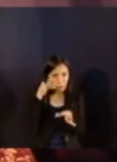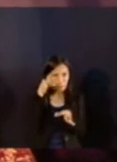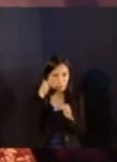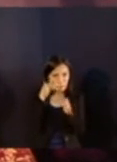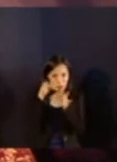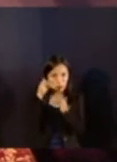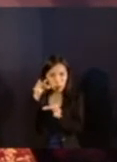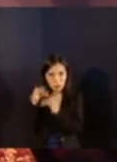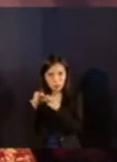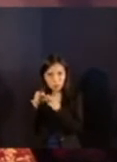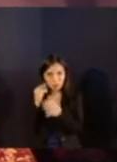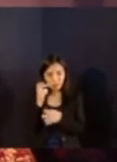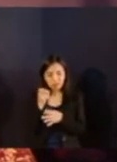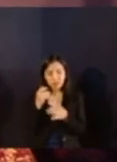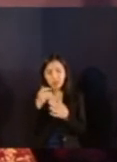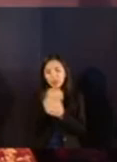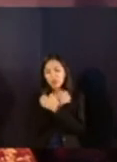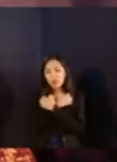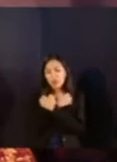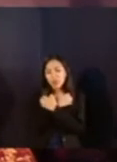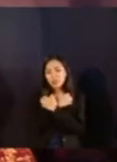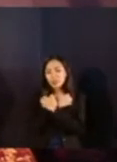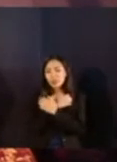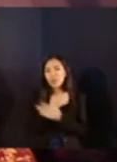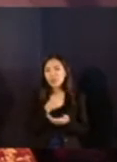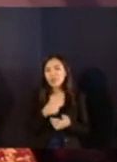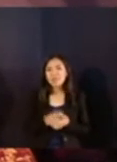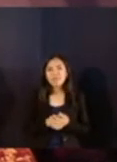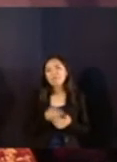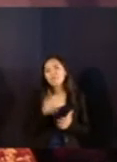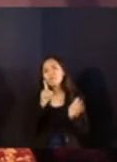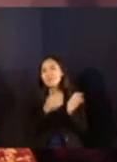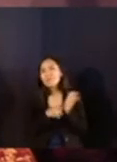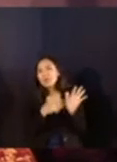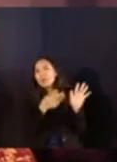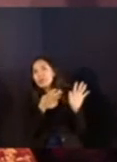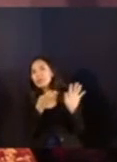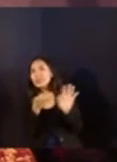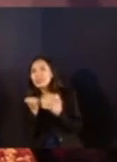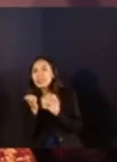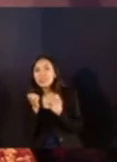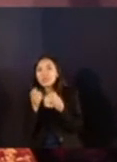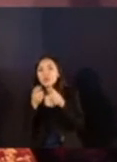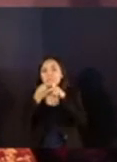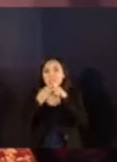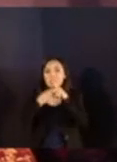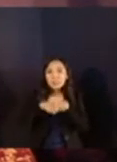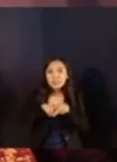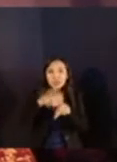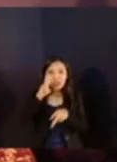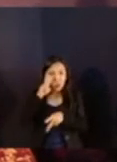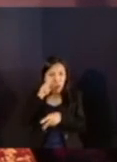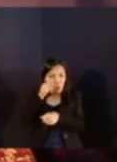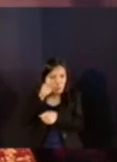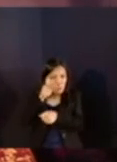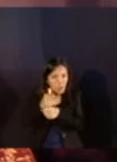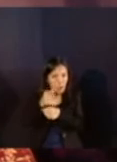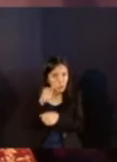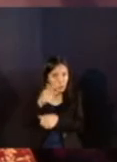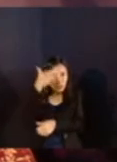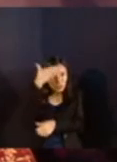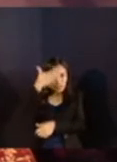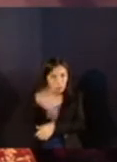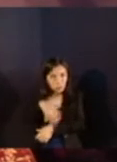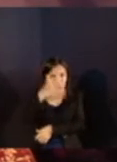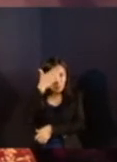la educación en las primeras décadas del siglo XX. Veo que es usted un especialista o que conoce muy a